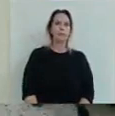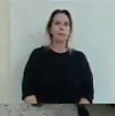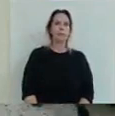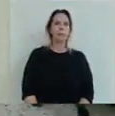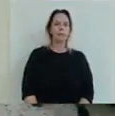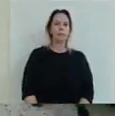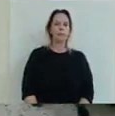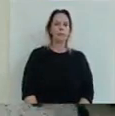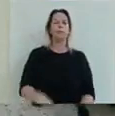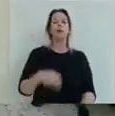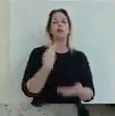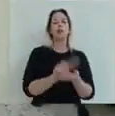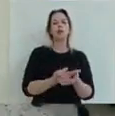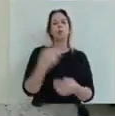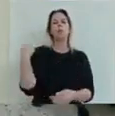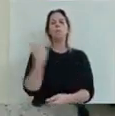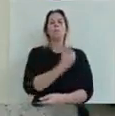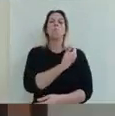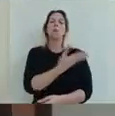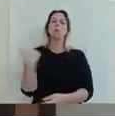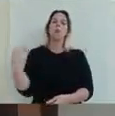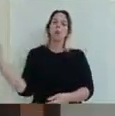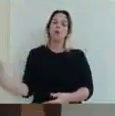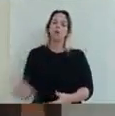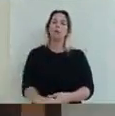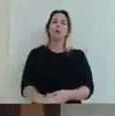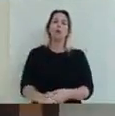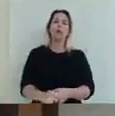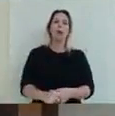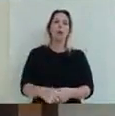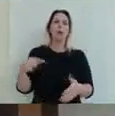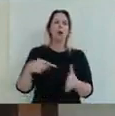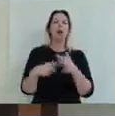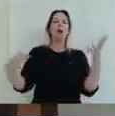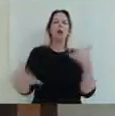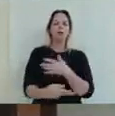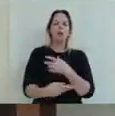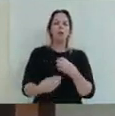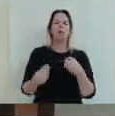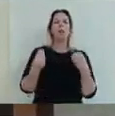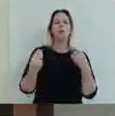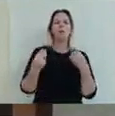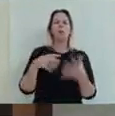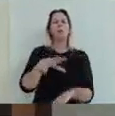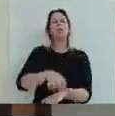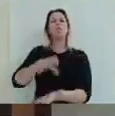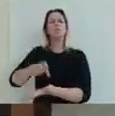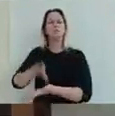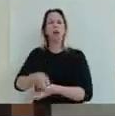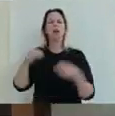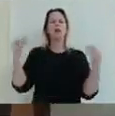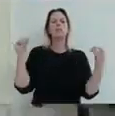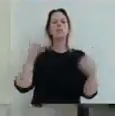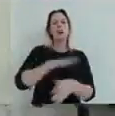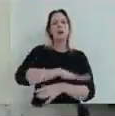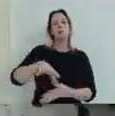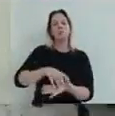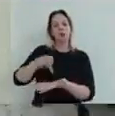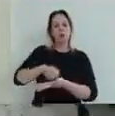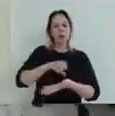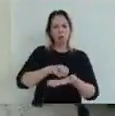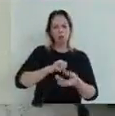Nota de vecinos, nota de vecinos de la ciudad solicitando la limpieza de terrenos baldíos. Concejal Figueredo. Gracias,